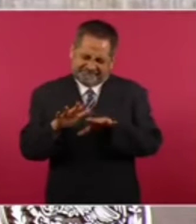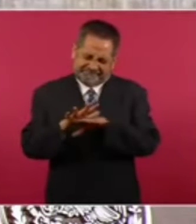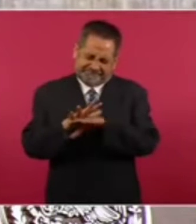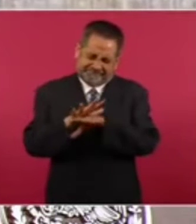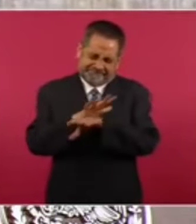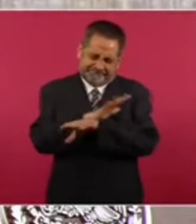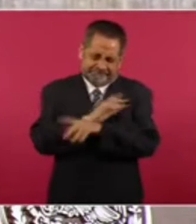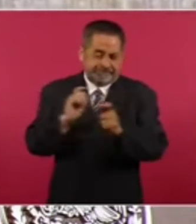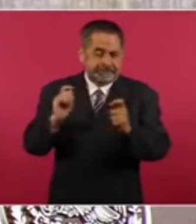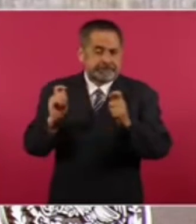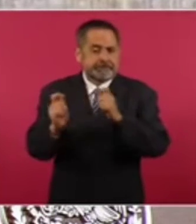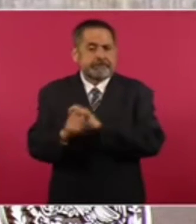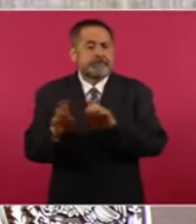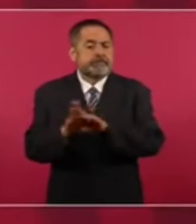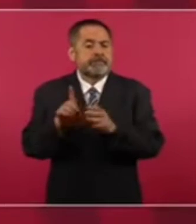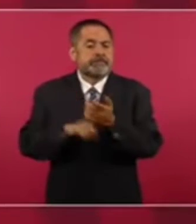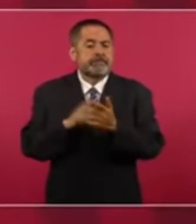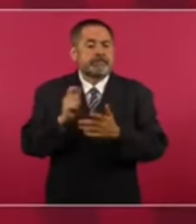transición,